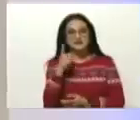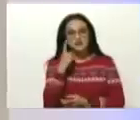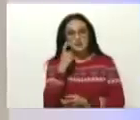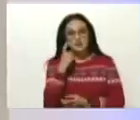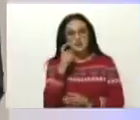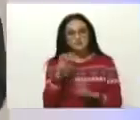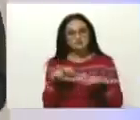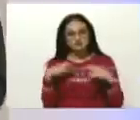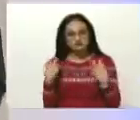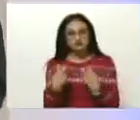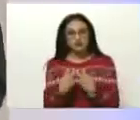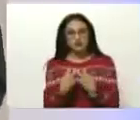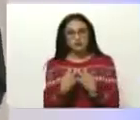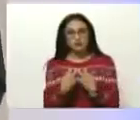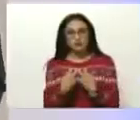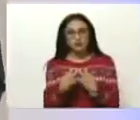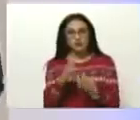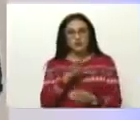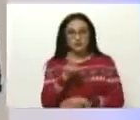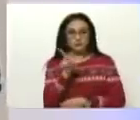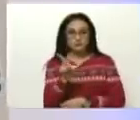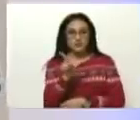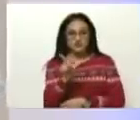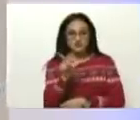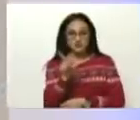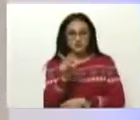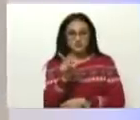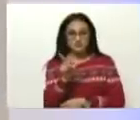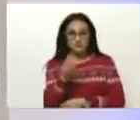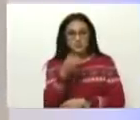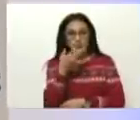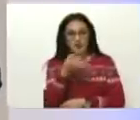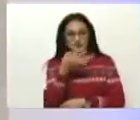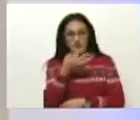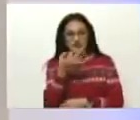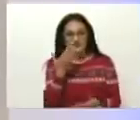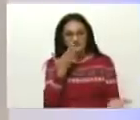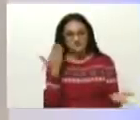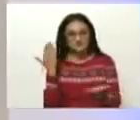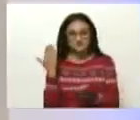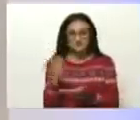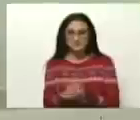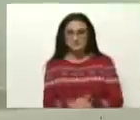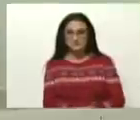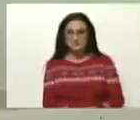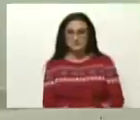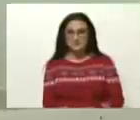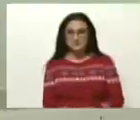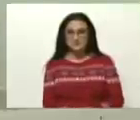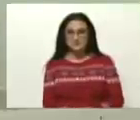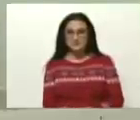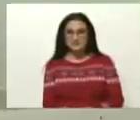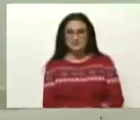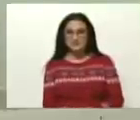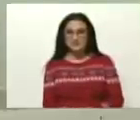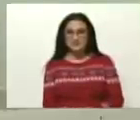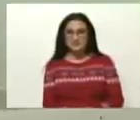acostumbrada rueda de prensa del Partido Socialista Unido de Venezuela. Buenas tardes, Melanie, te escuchamos.